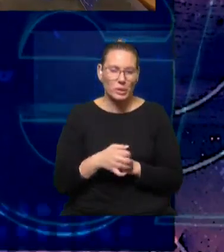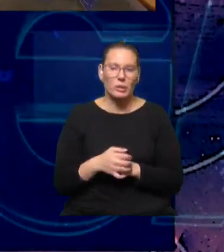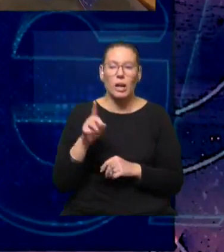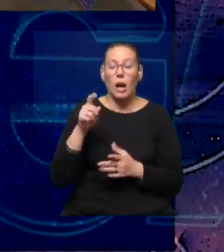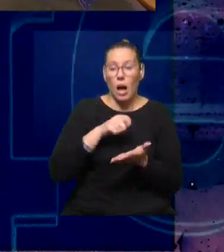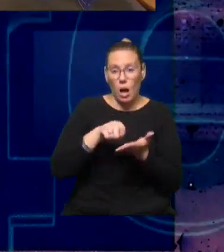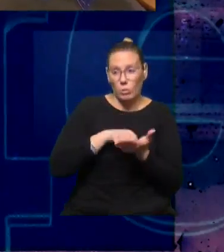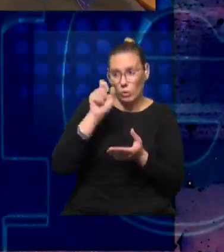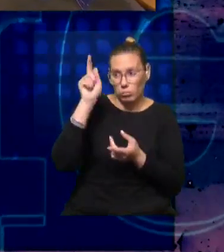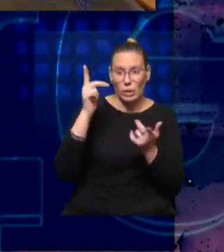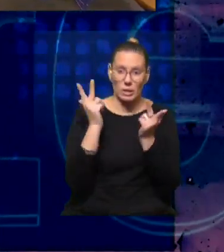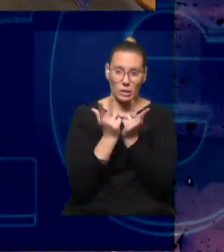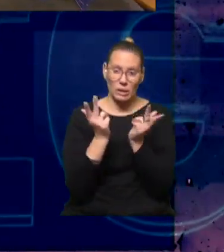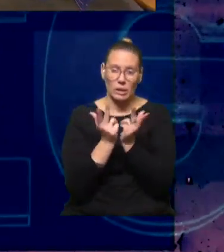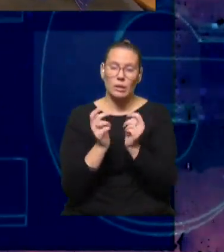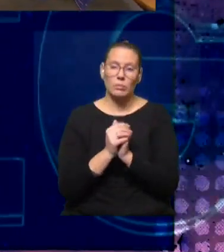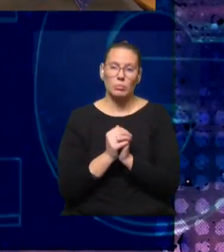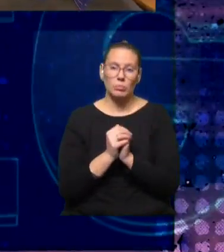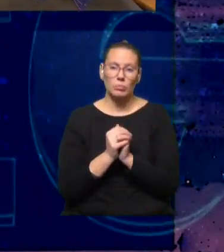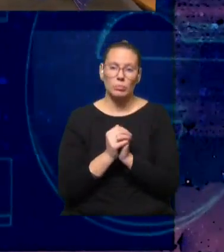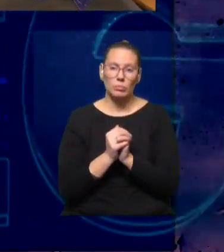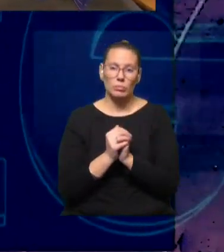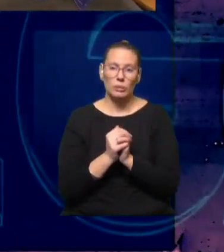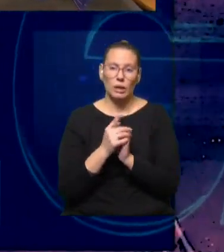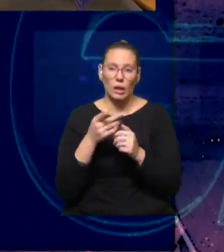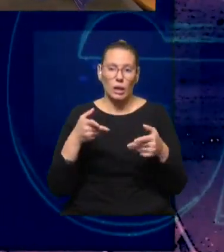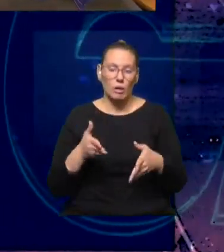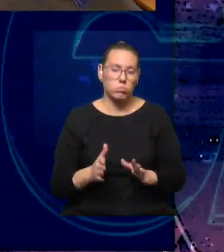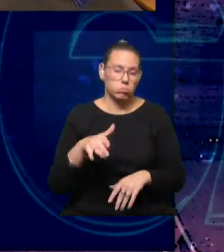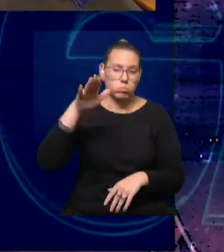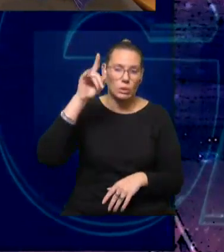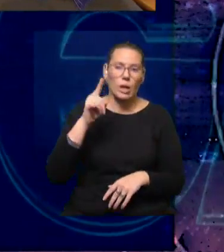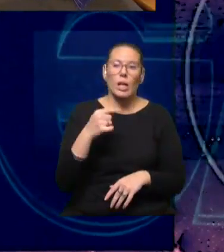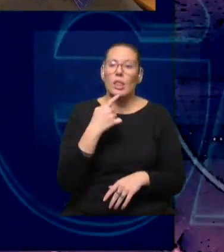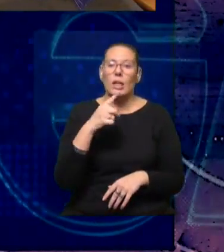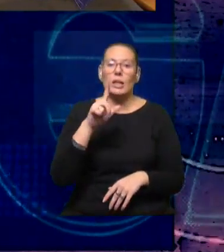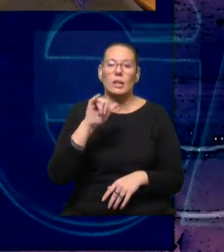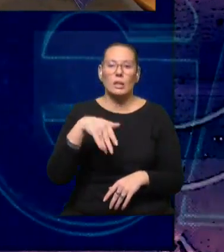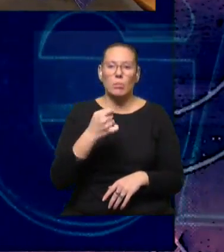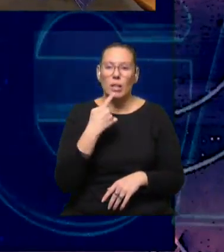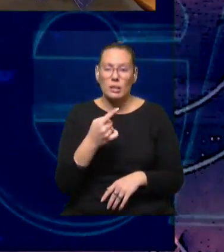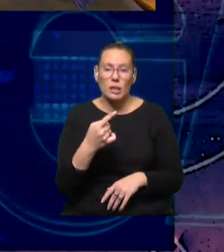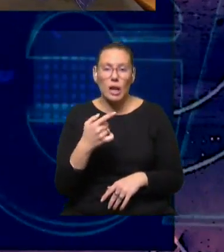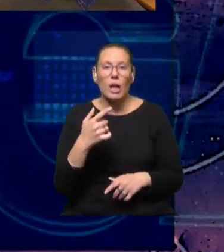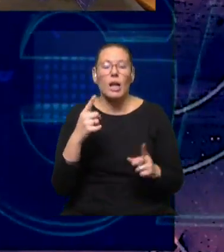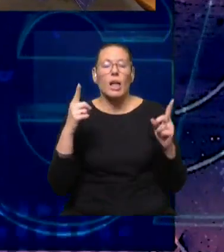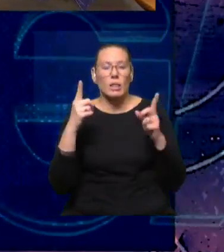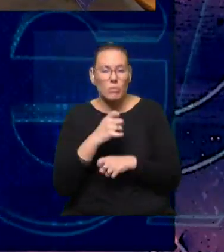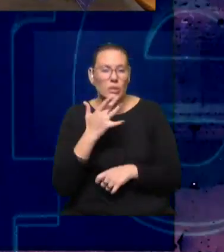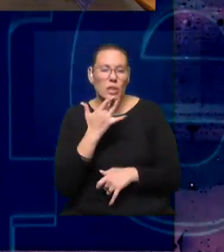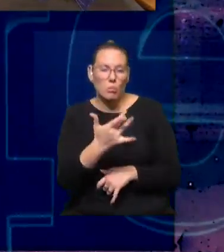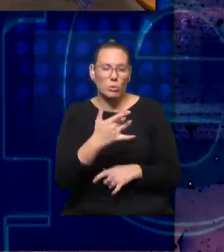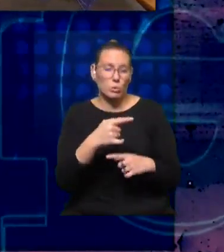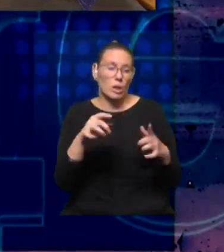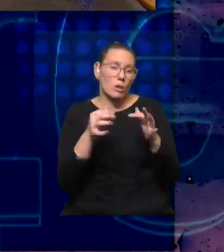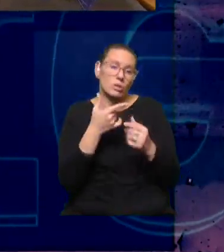de un autor de allá de 33 que ha crecido un 33 Víctor Lima decía la difícil belleza de lo sencillo y me